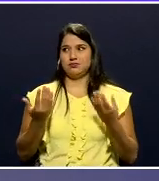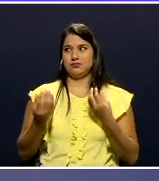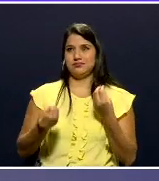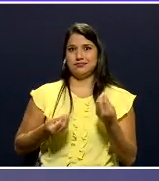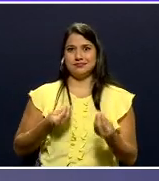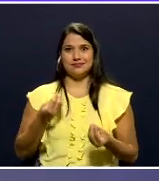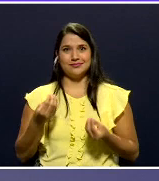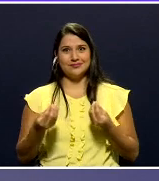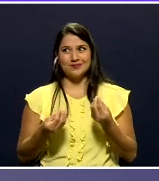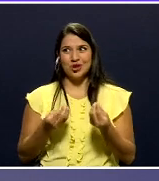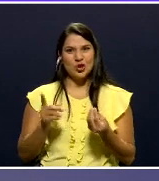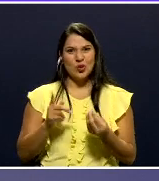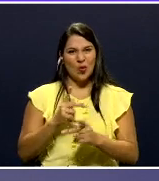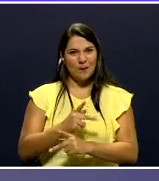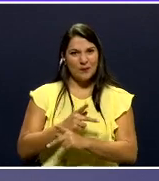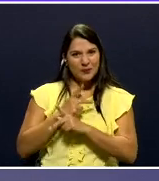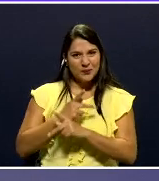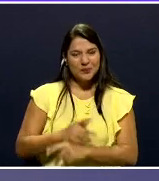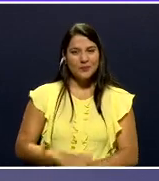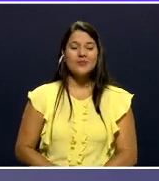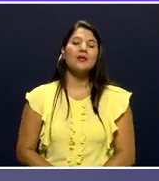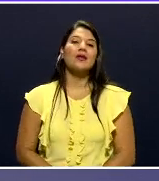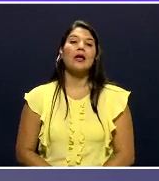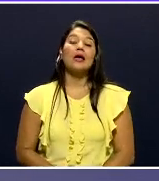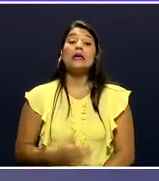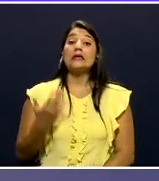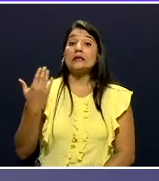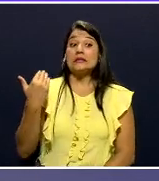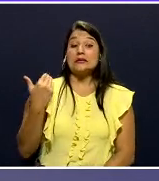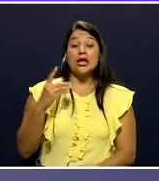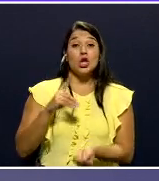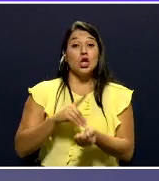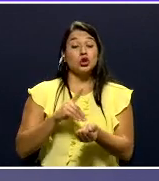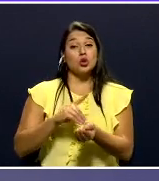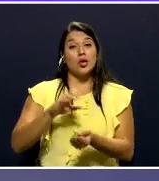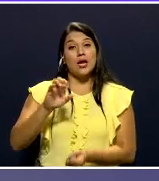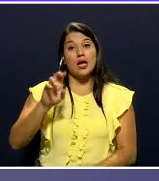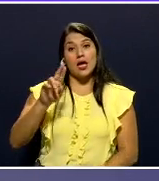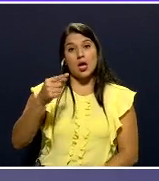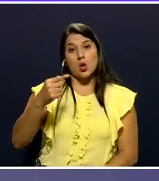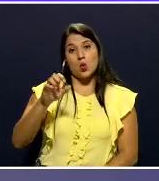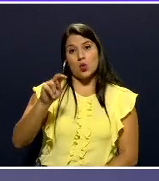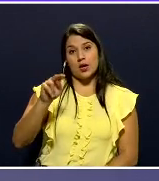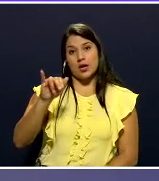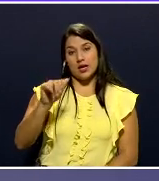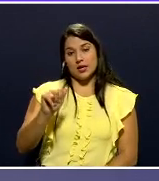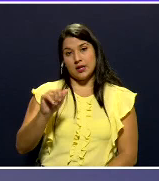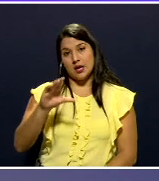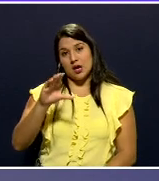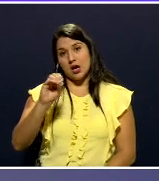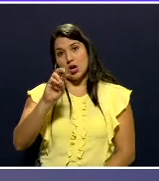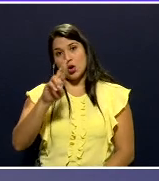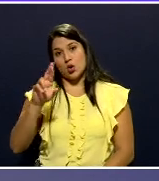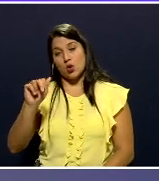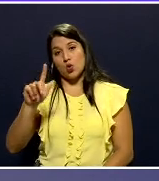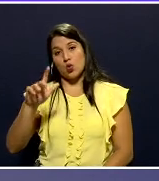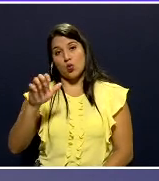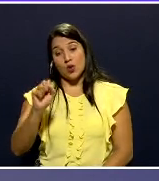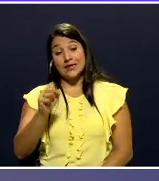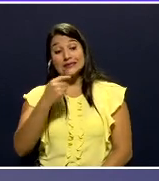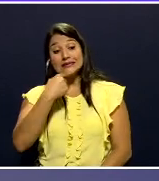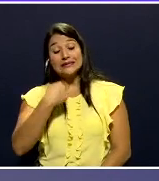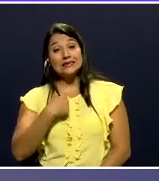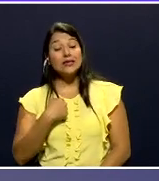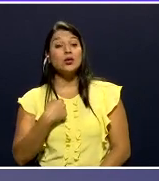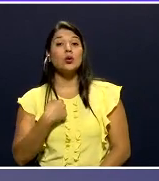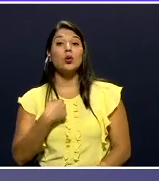Doctor, días atrás la doctora Eugenia Corrales nos decía que era improbable que